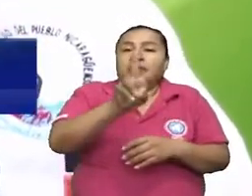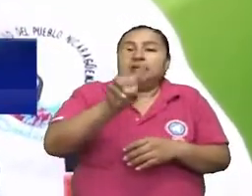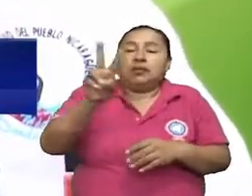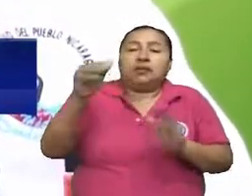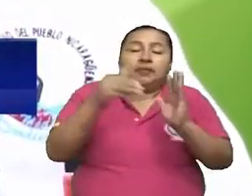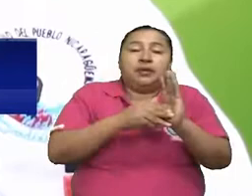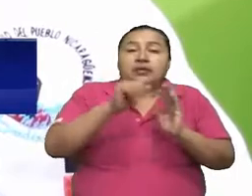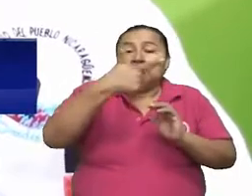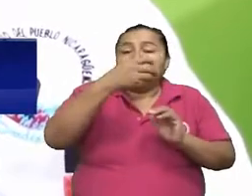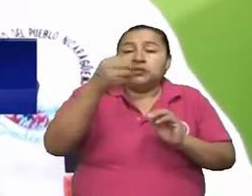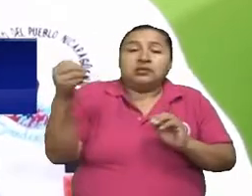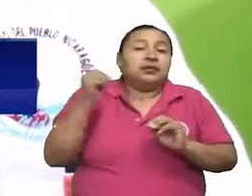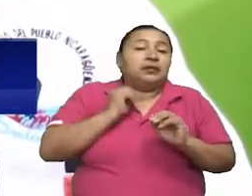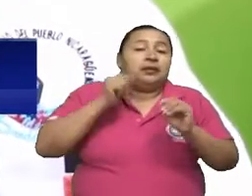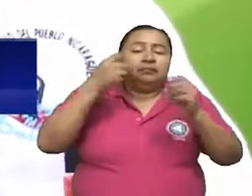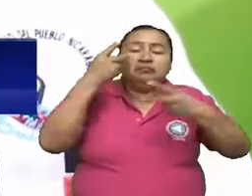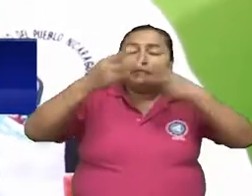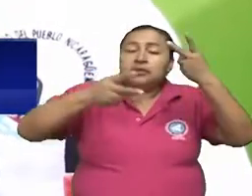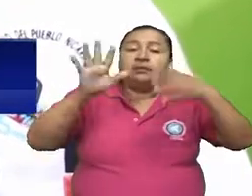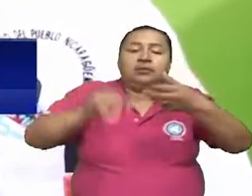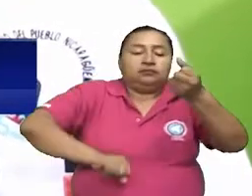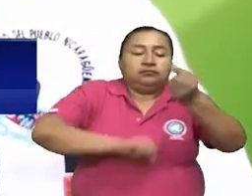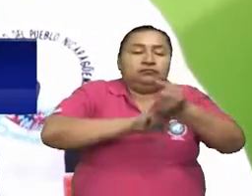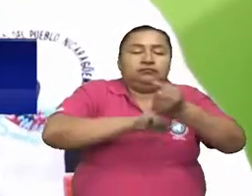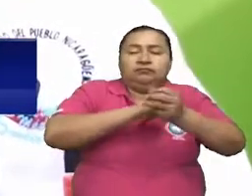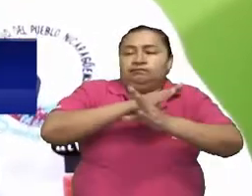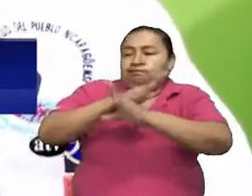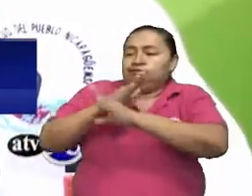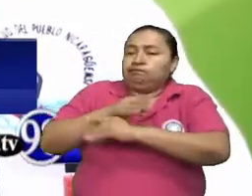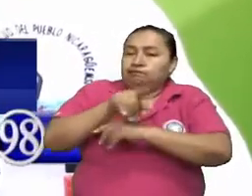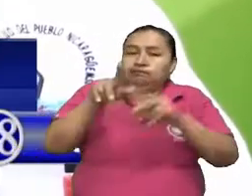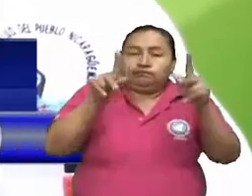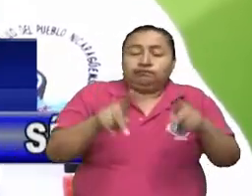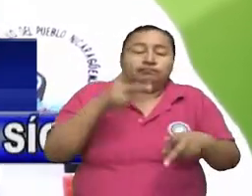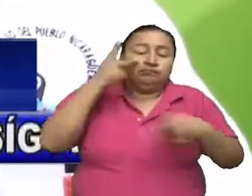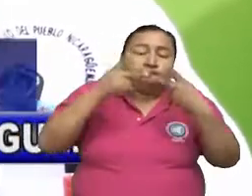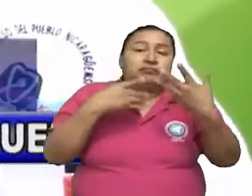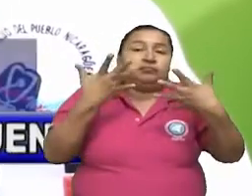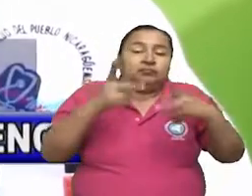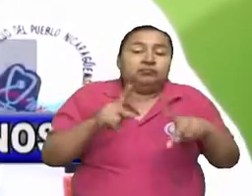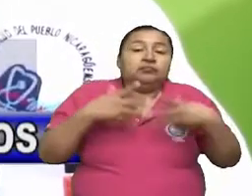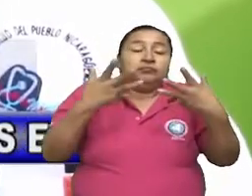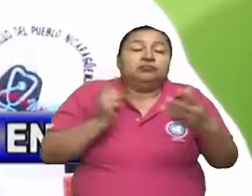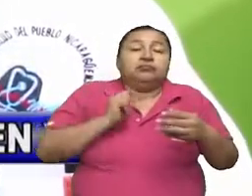322.700 visitas para fortalecer esta lucha antiepidémica. Fueron tratados